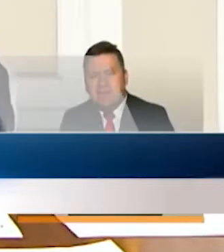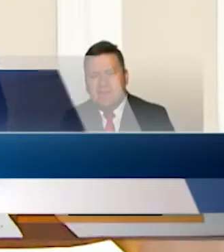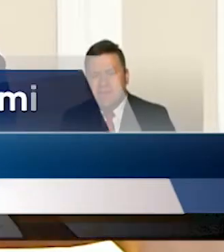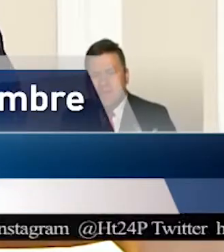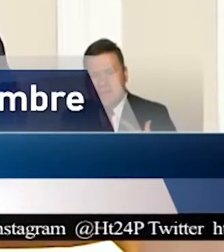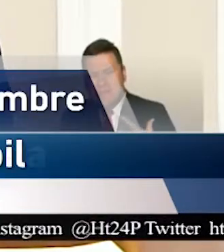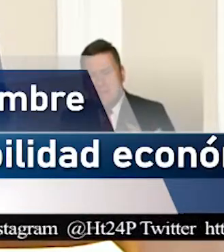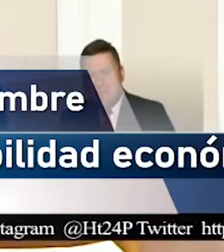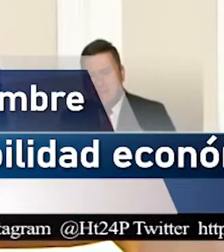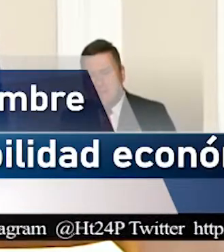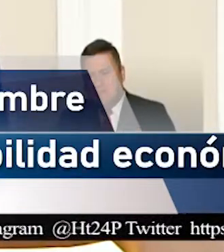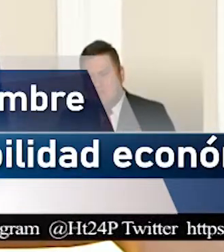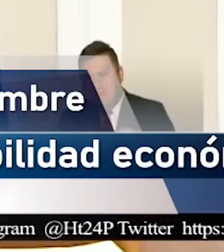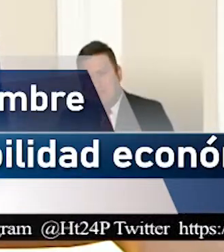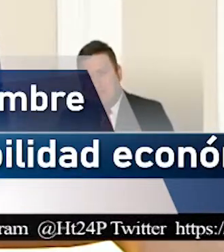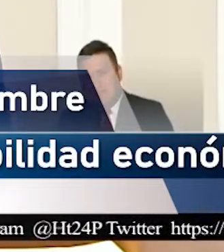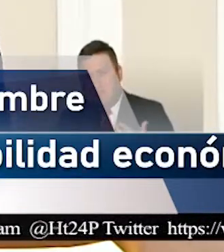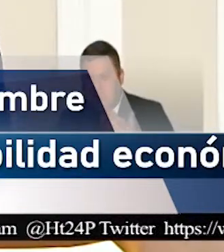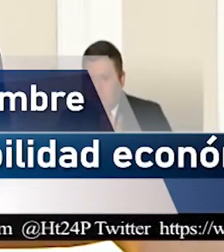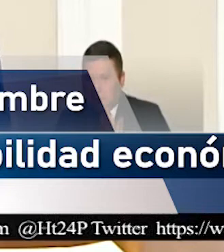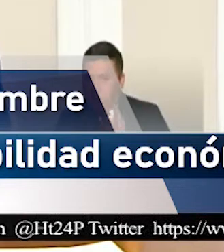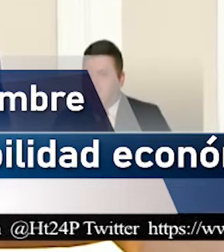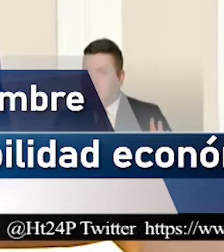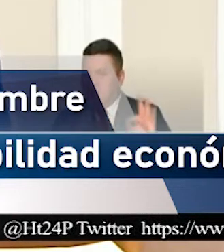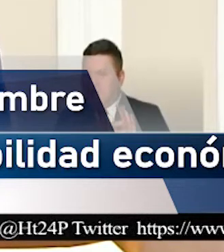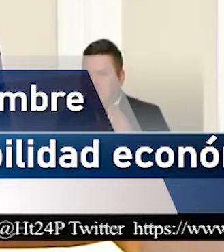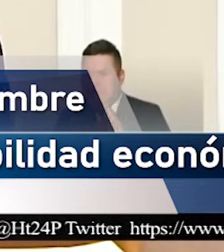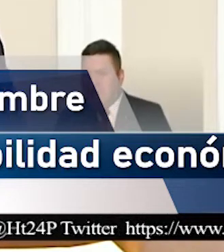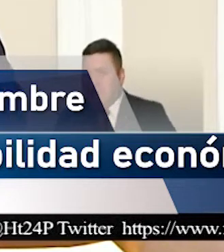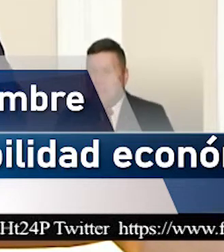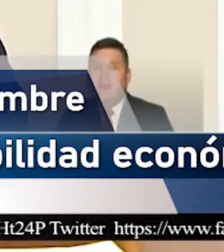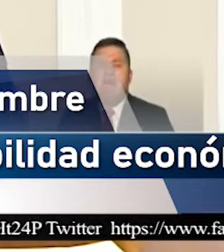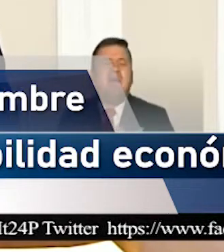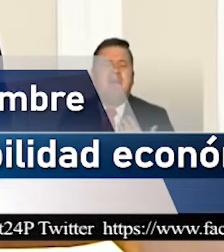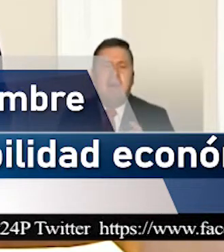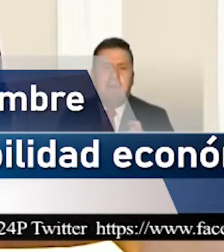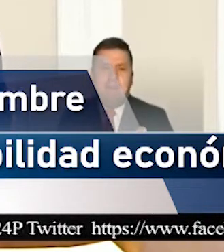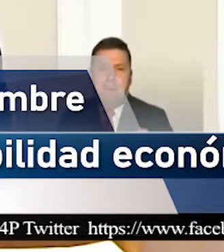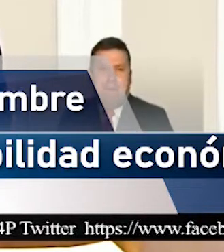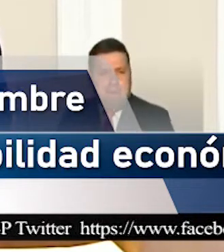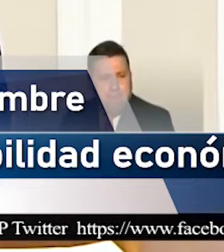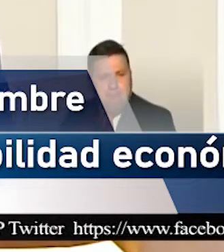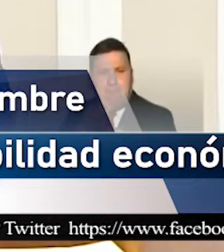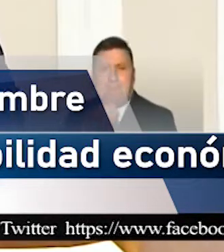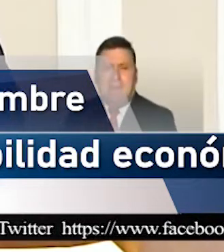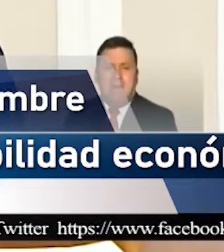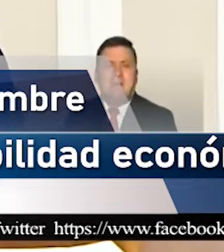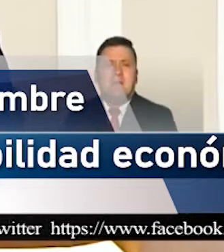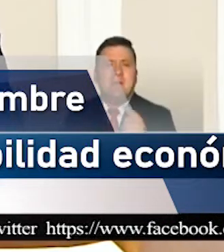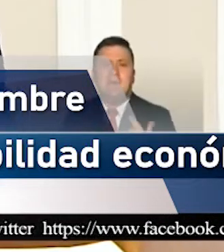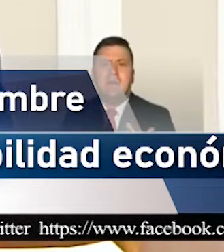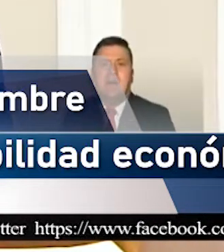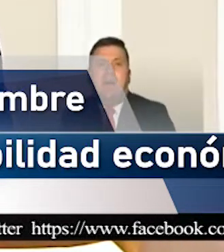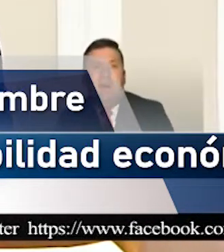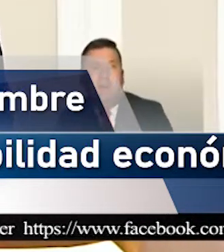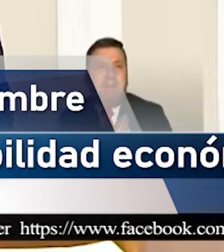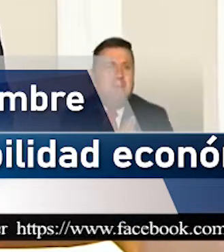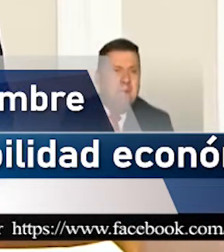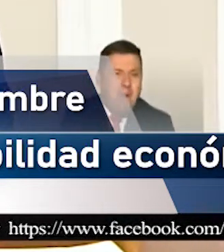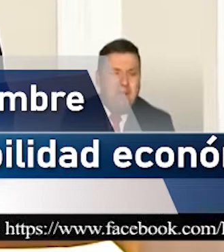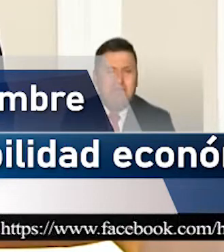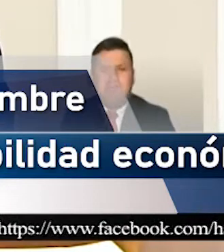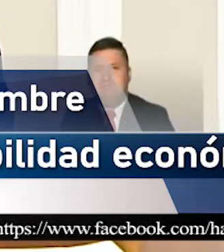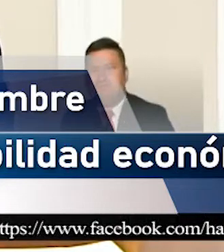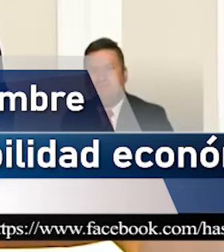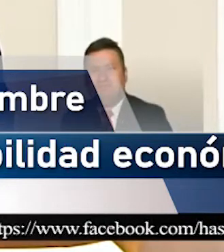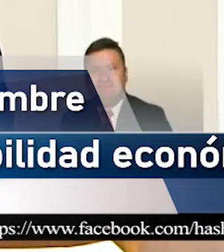solidaridad porque estamos protegiéndonos, pero sobre todo para cubrir a quienes con vulnerabilidad